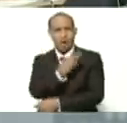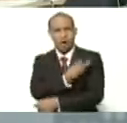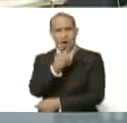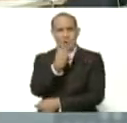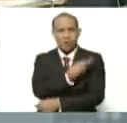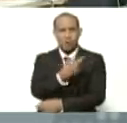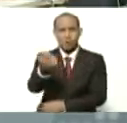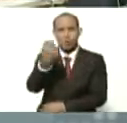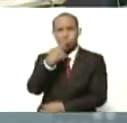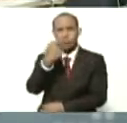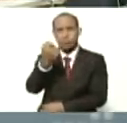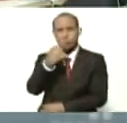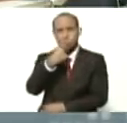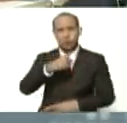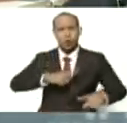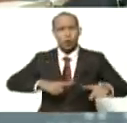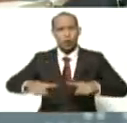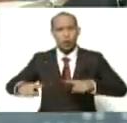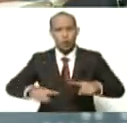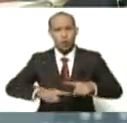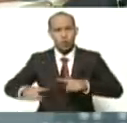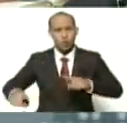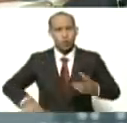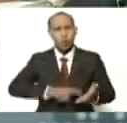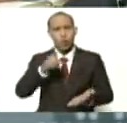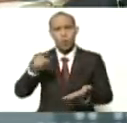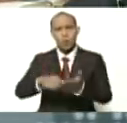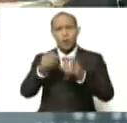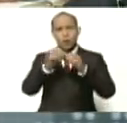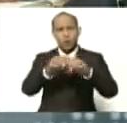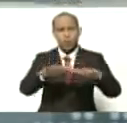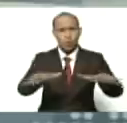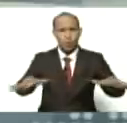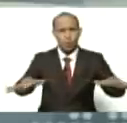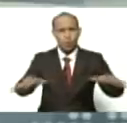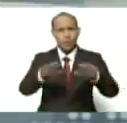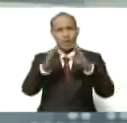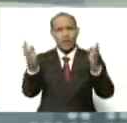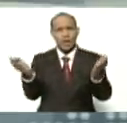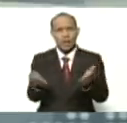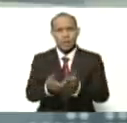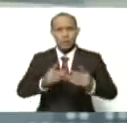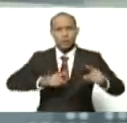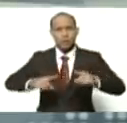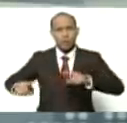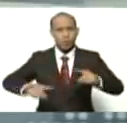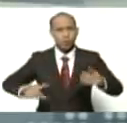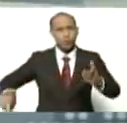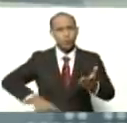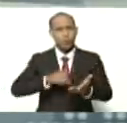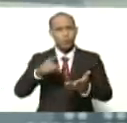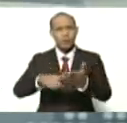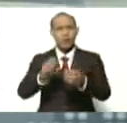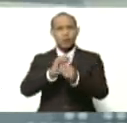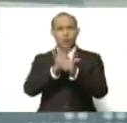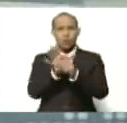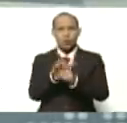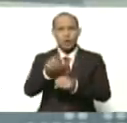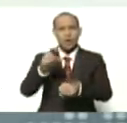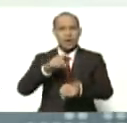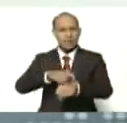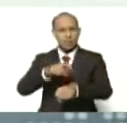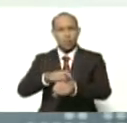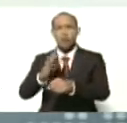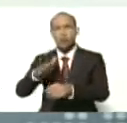los tratamientos controlemos la pandemia en el mundo se controle la pandemia ese momento